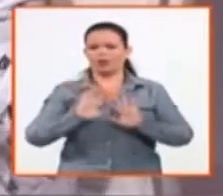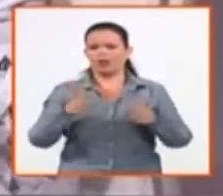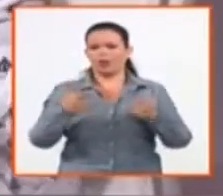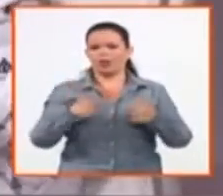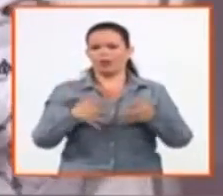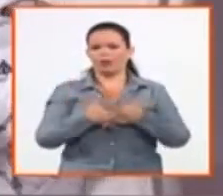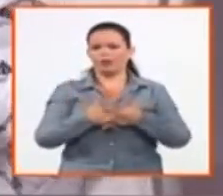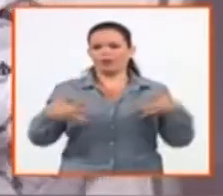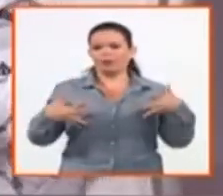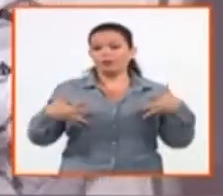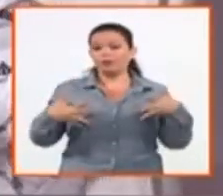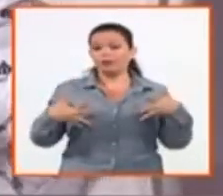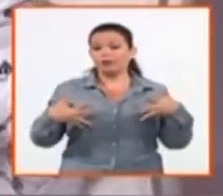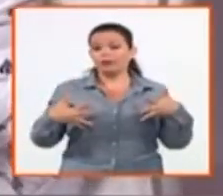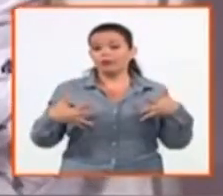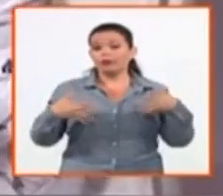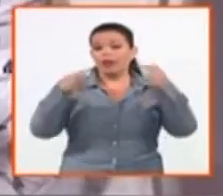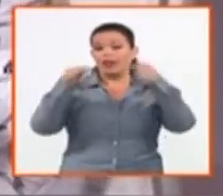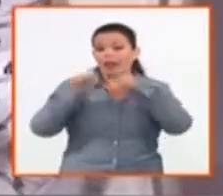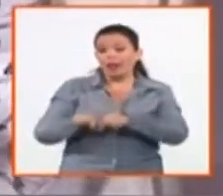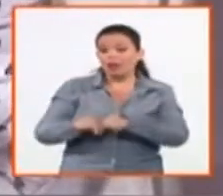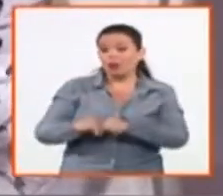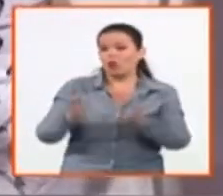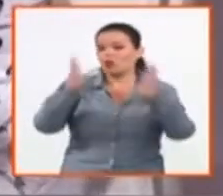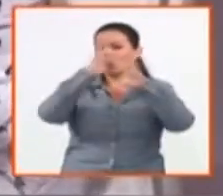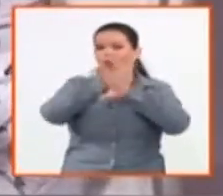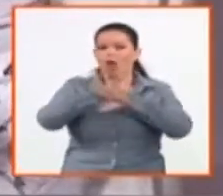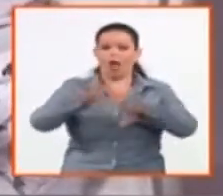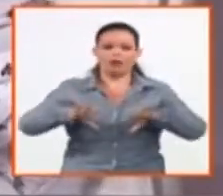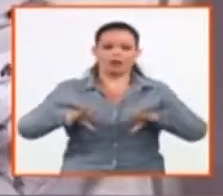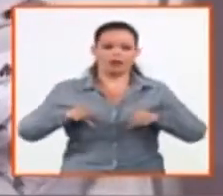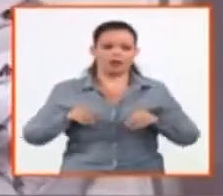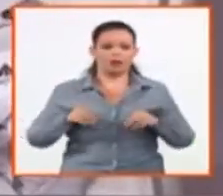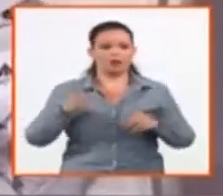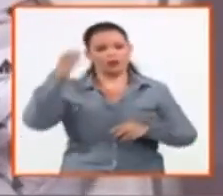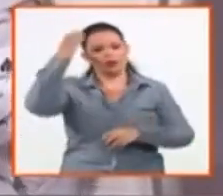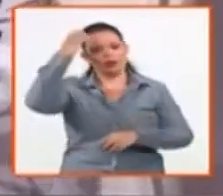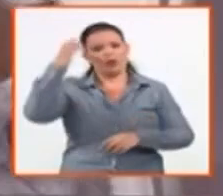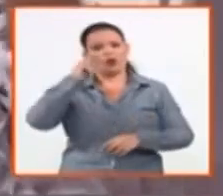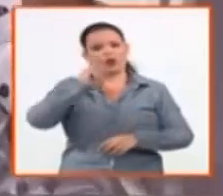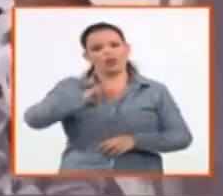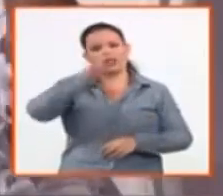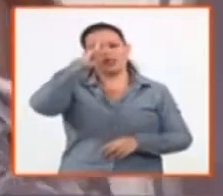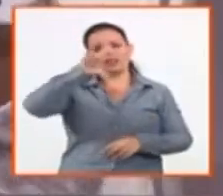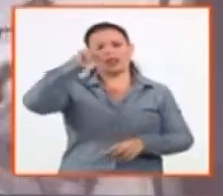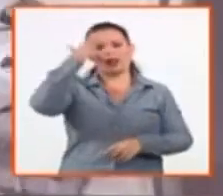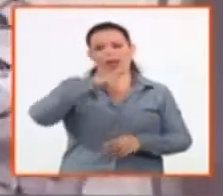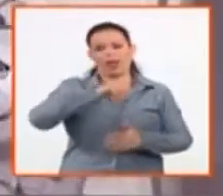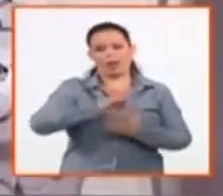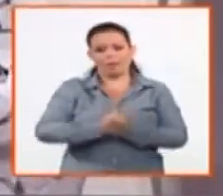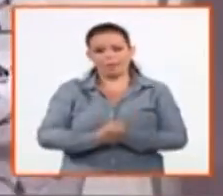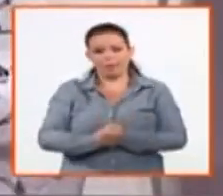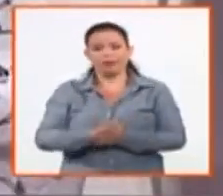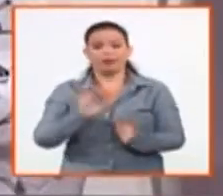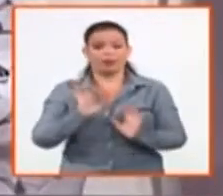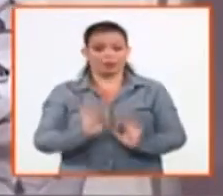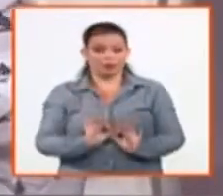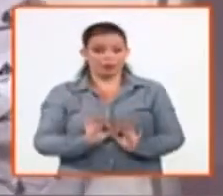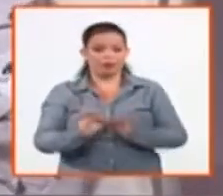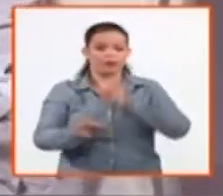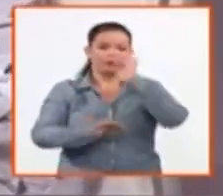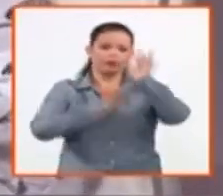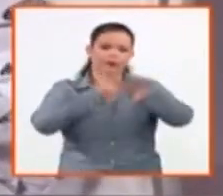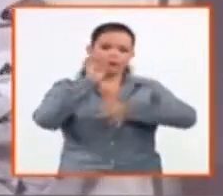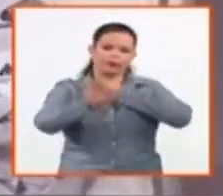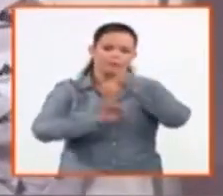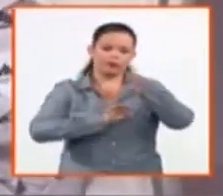esto es muy mal visto por el Estado Islámico, porque cuando hablamos de resistencia, que era lo que tú me decías, se refieren al Frente Nacional, pero hay también que tener en cuenta